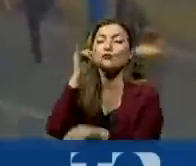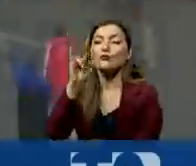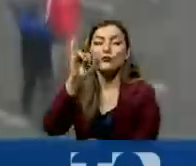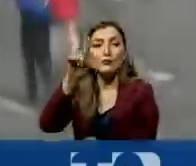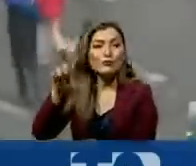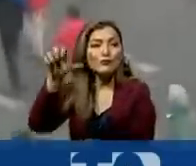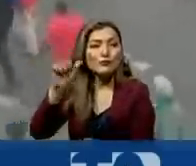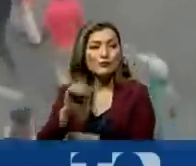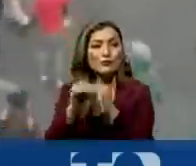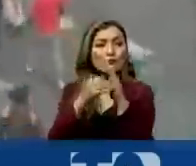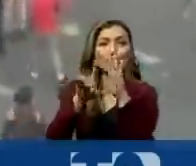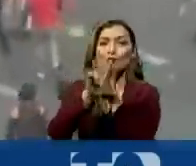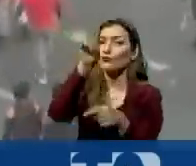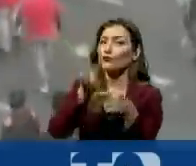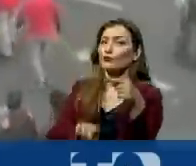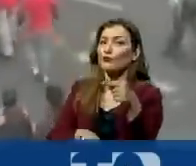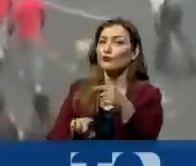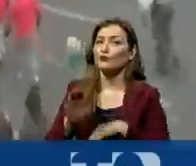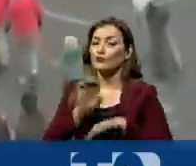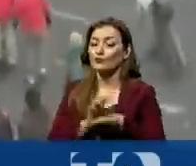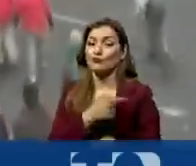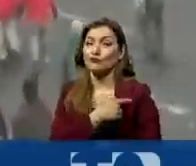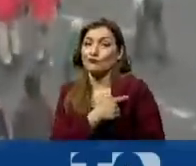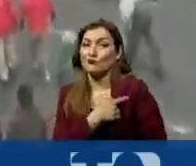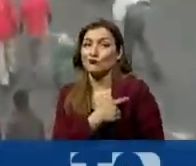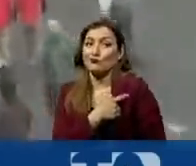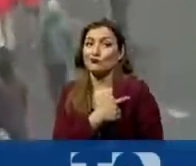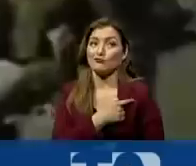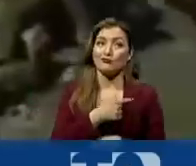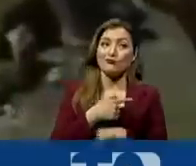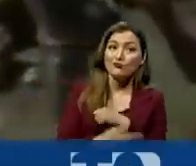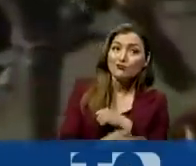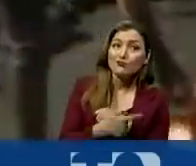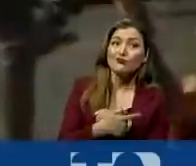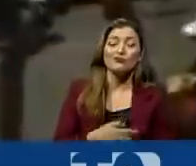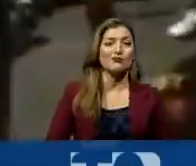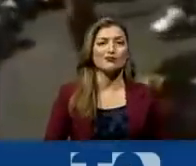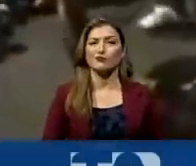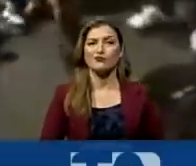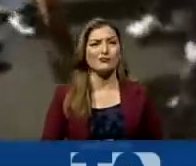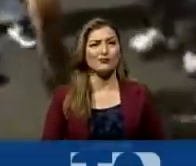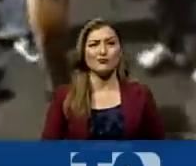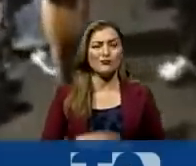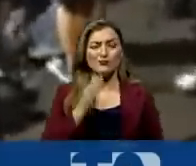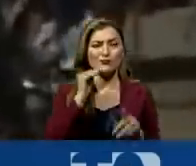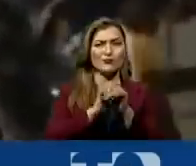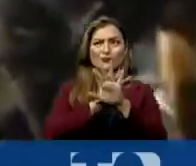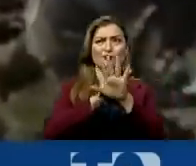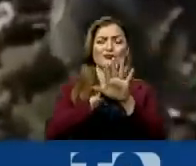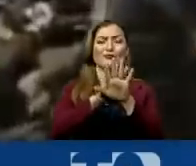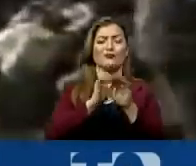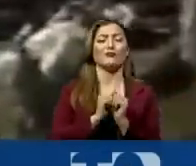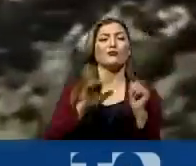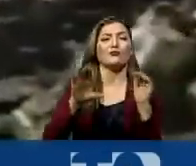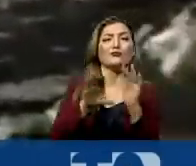violentar la ley el ecuador no puede dar un mensaje de impunidad un estado no puede dar un mensaje de impunidad